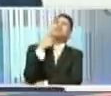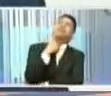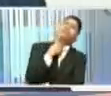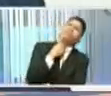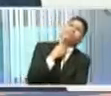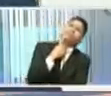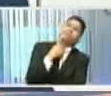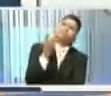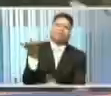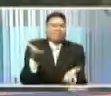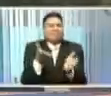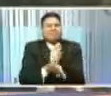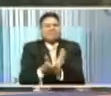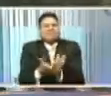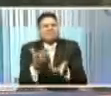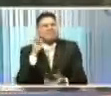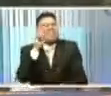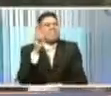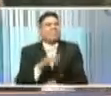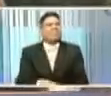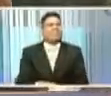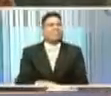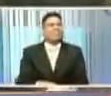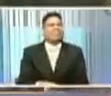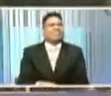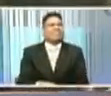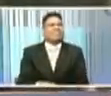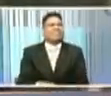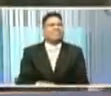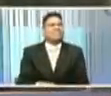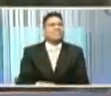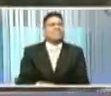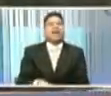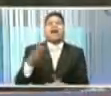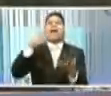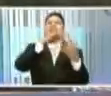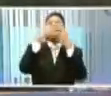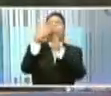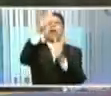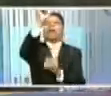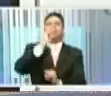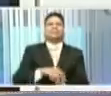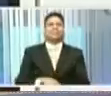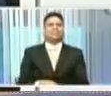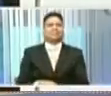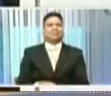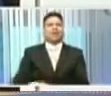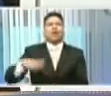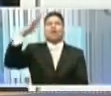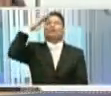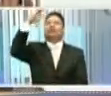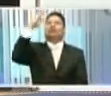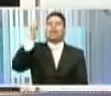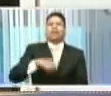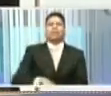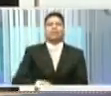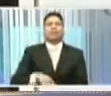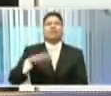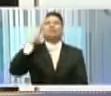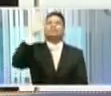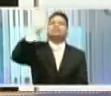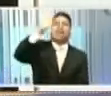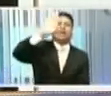¿Ah? Ah, los guardias, vale. Mira, un saludo a los soldados de la Guardia de